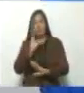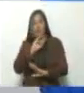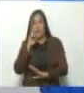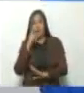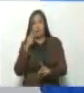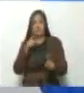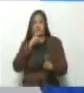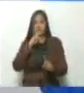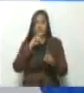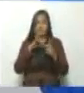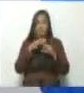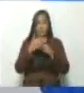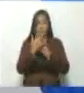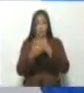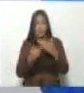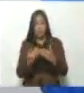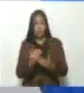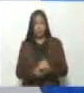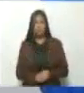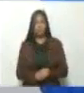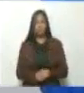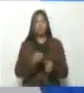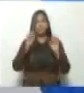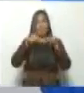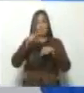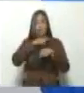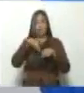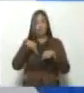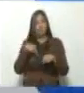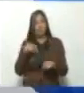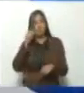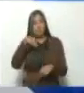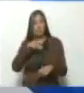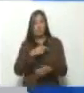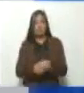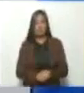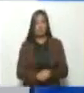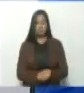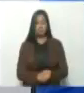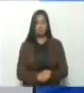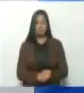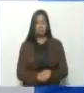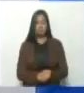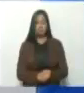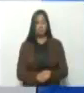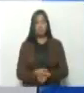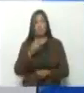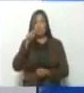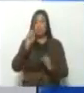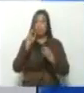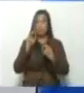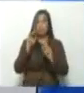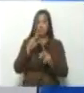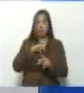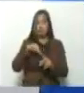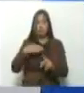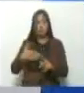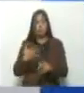muy complicado el tema de la recolección. Sí. De desechos sólidos. Para nosotros es también una oportunidad para